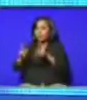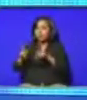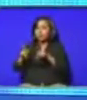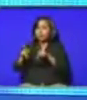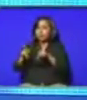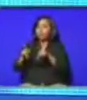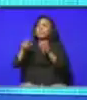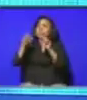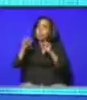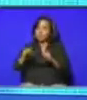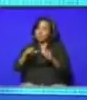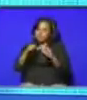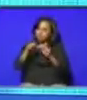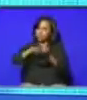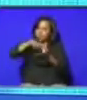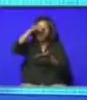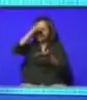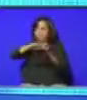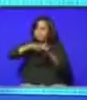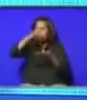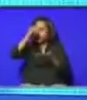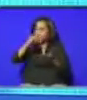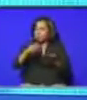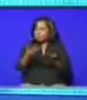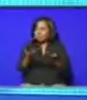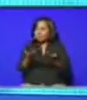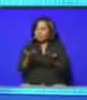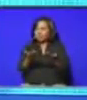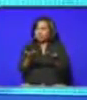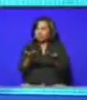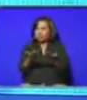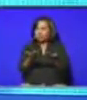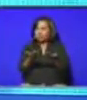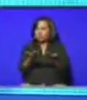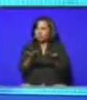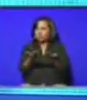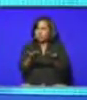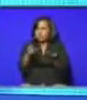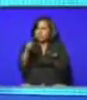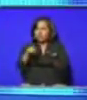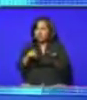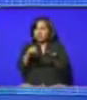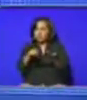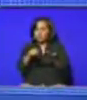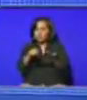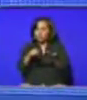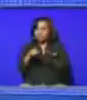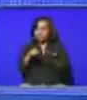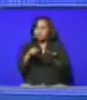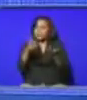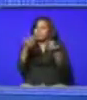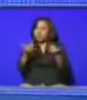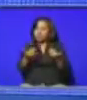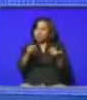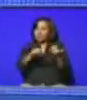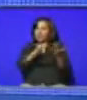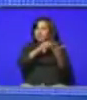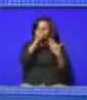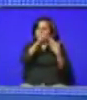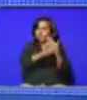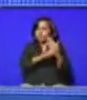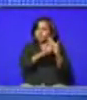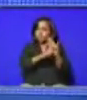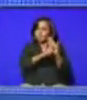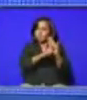para los cuales se ha diseñado el ICE. Quiere decir esto que dentro de la formulación académica de este proyecto se ha